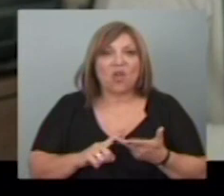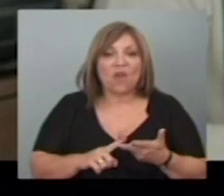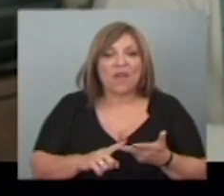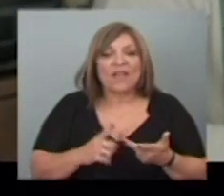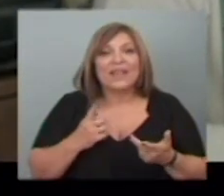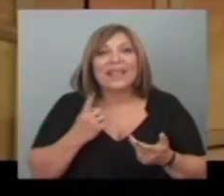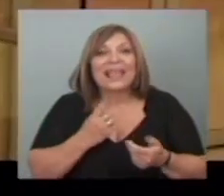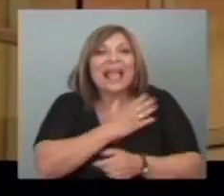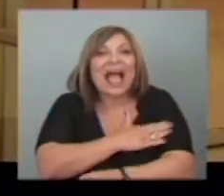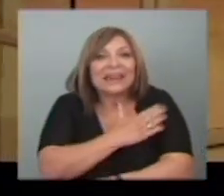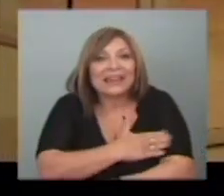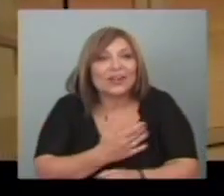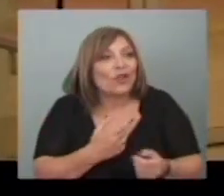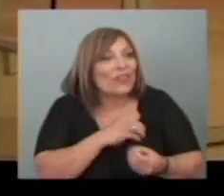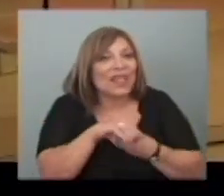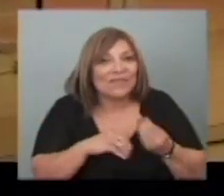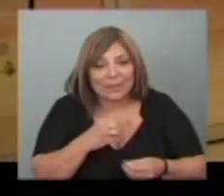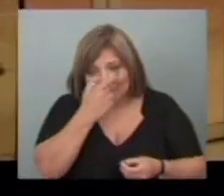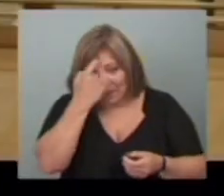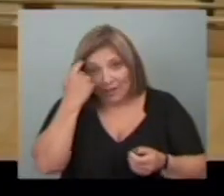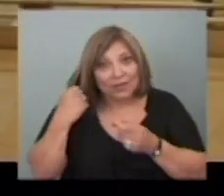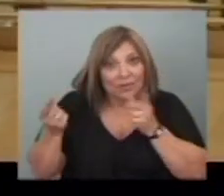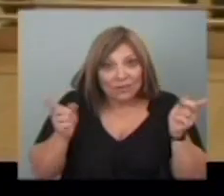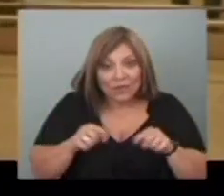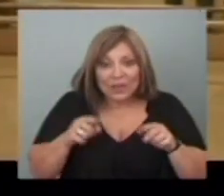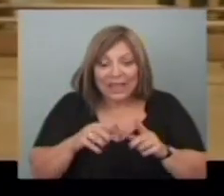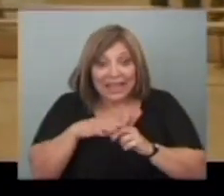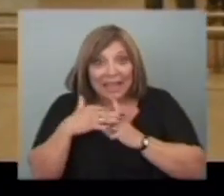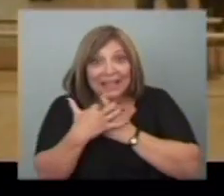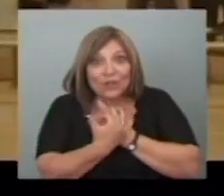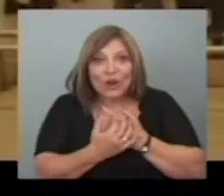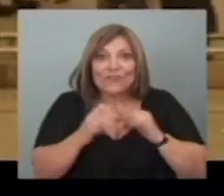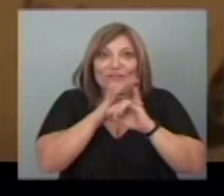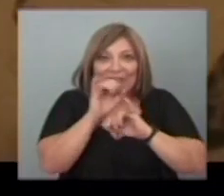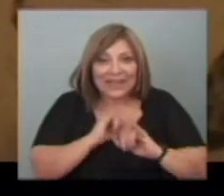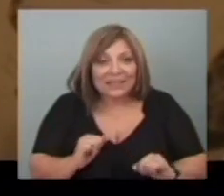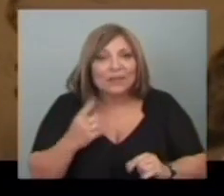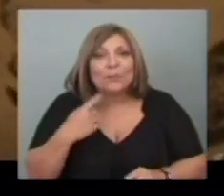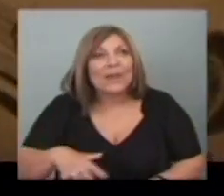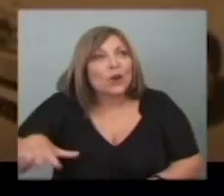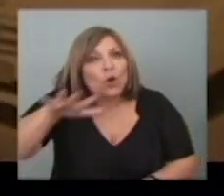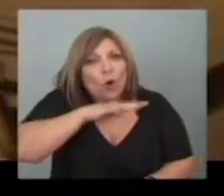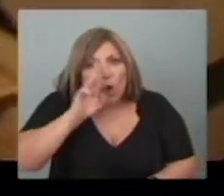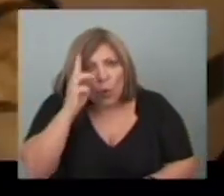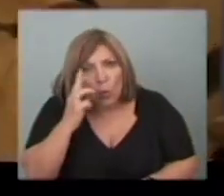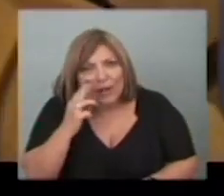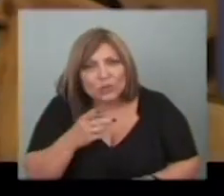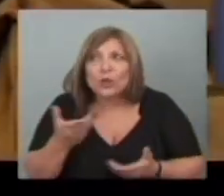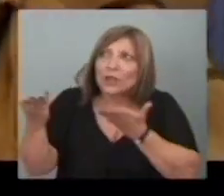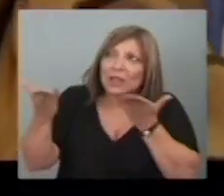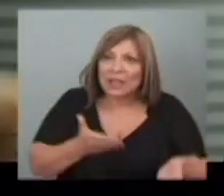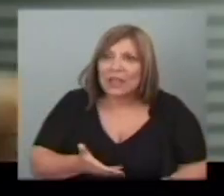y afectos. Este flujo de retorno de uruguayos pone feliz a su entorno, pero la sociedad en general, ¿cómo recibe a